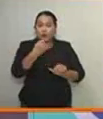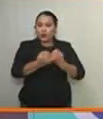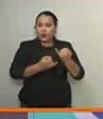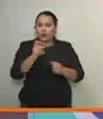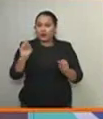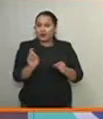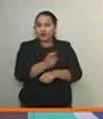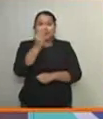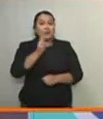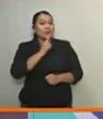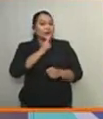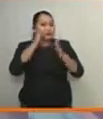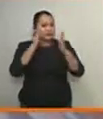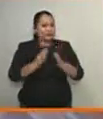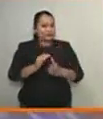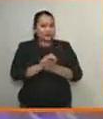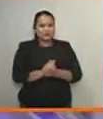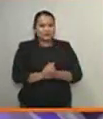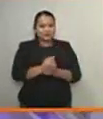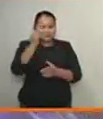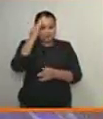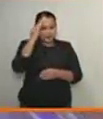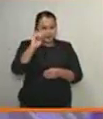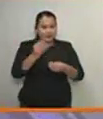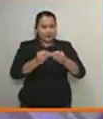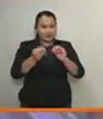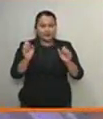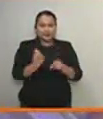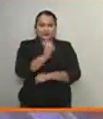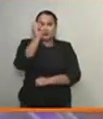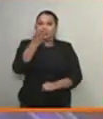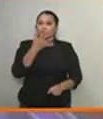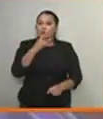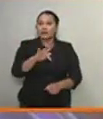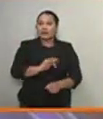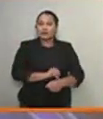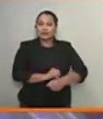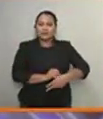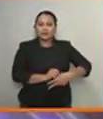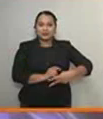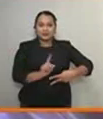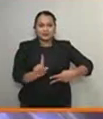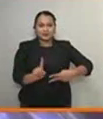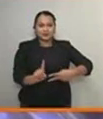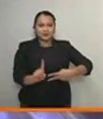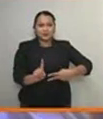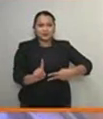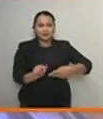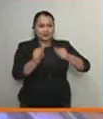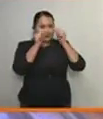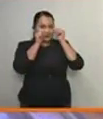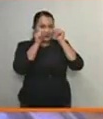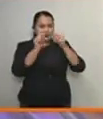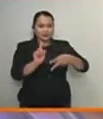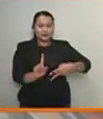catracho. Primer número ganador, primer dígito, suerte. Y este es el 1. Segundo dígito,